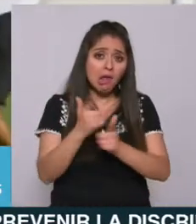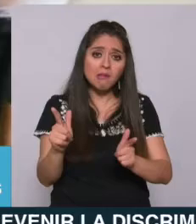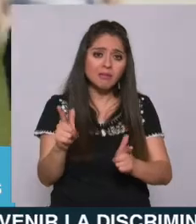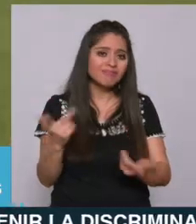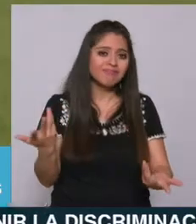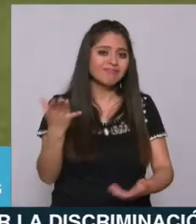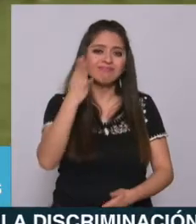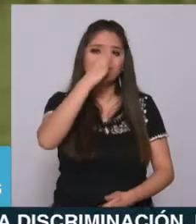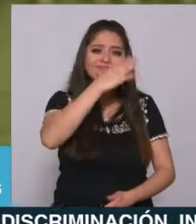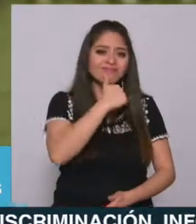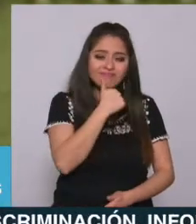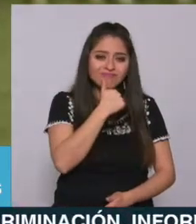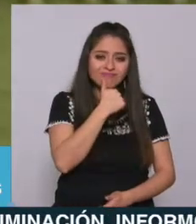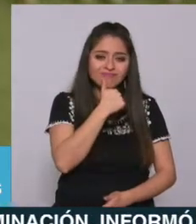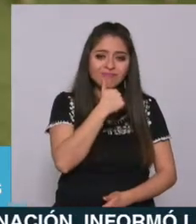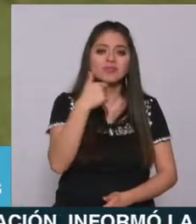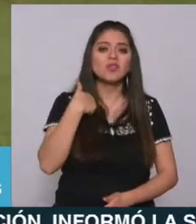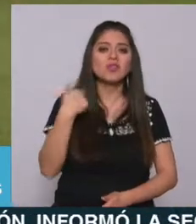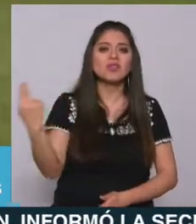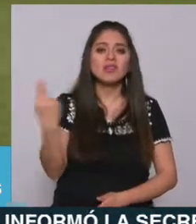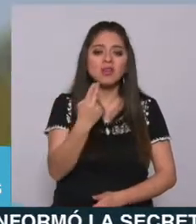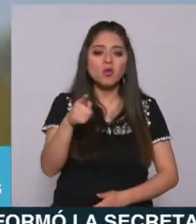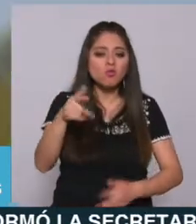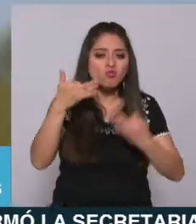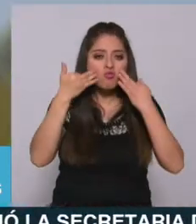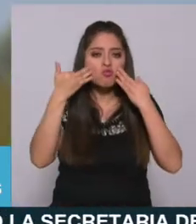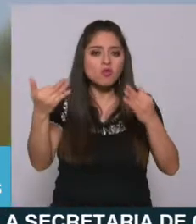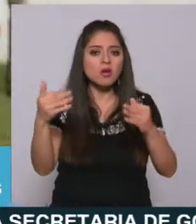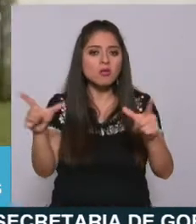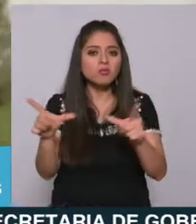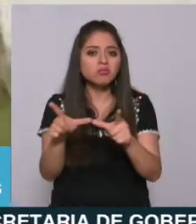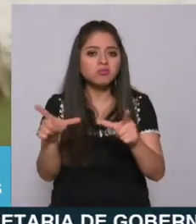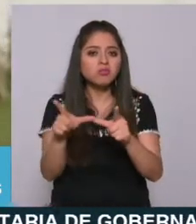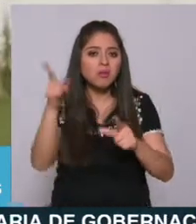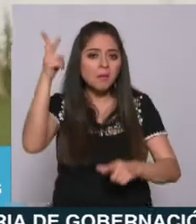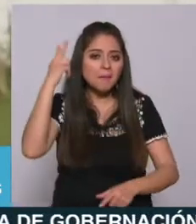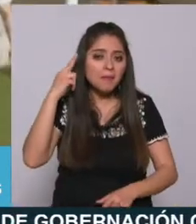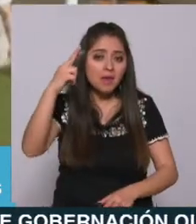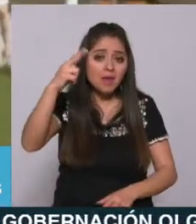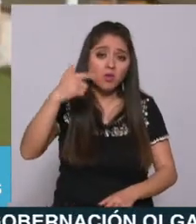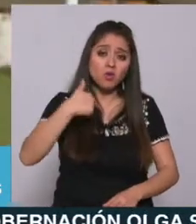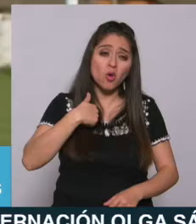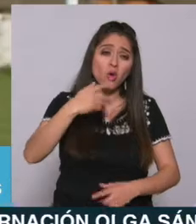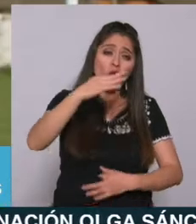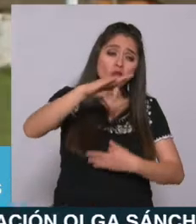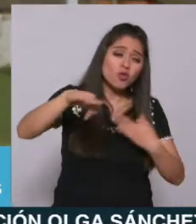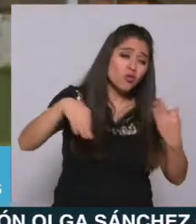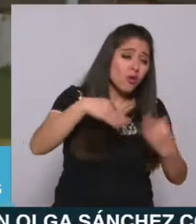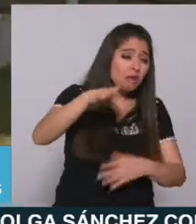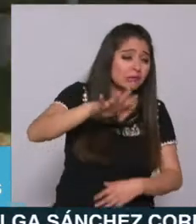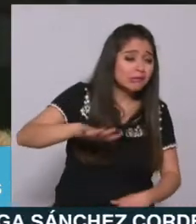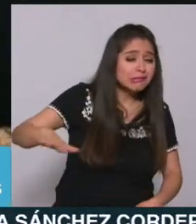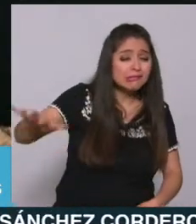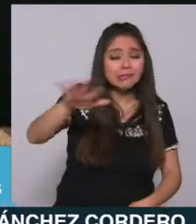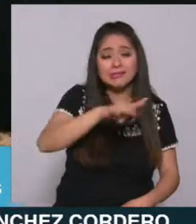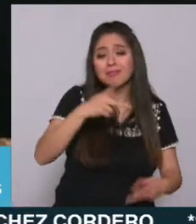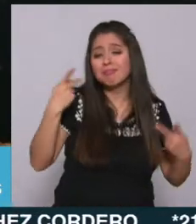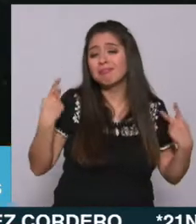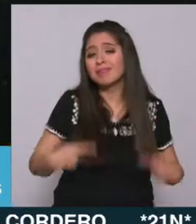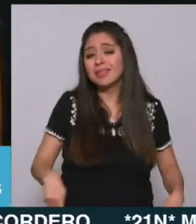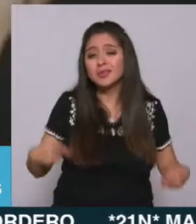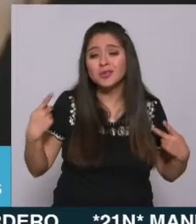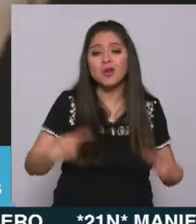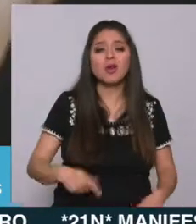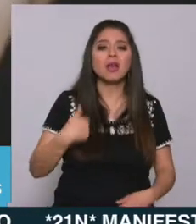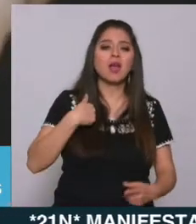que mostrar una identificación para hacer un viaje, tengo que explicarle a todas las personas por